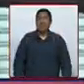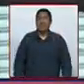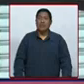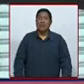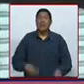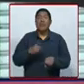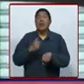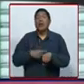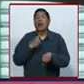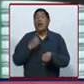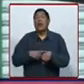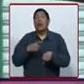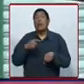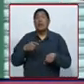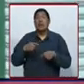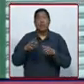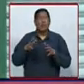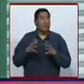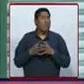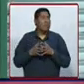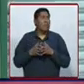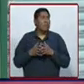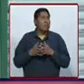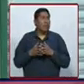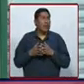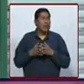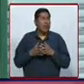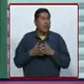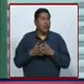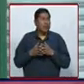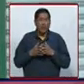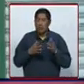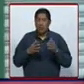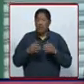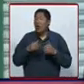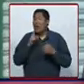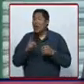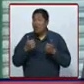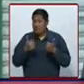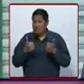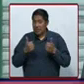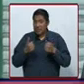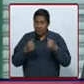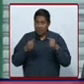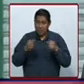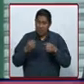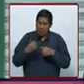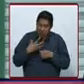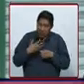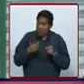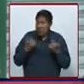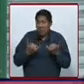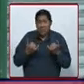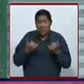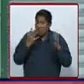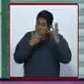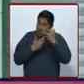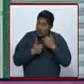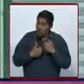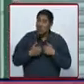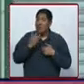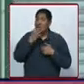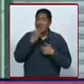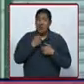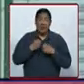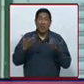A veces los señores usuarios dicen, ¿cómo está, machito? ¿No hay marchas? No, qué extraño, ¿no? Se